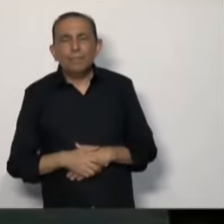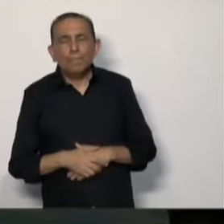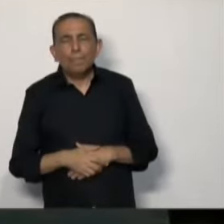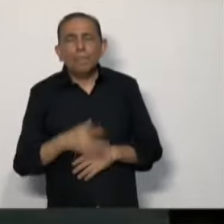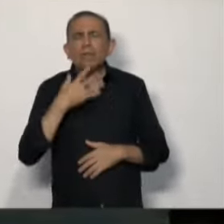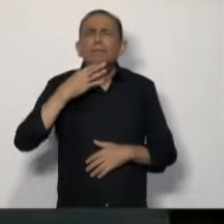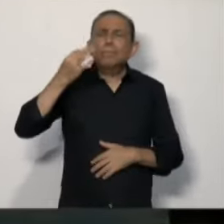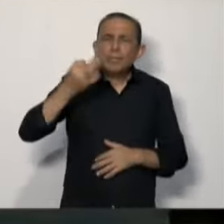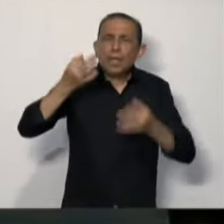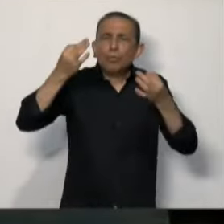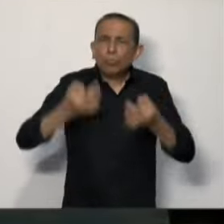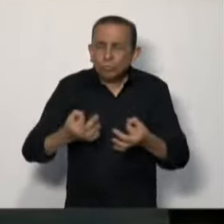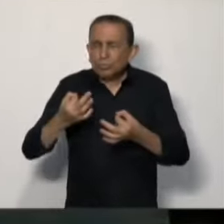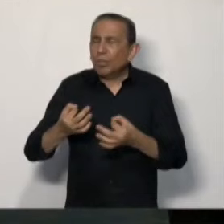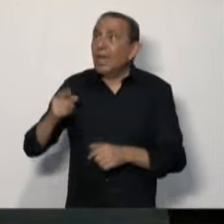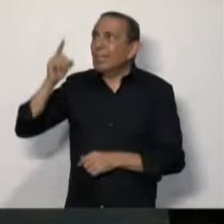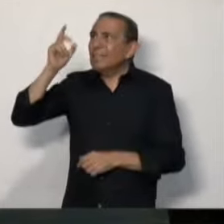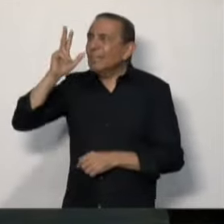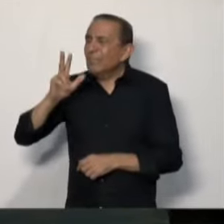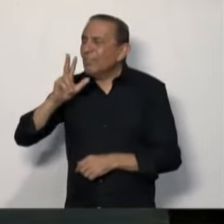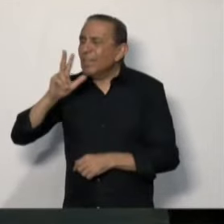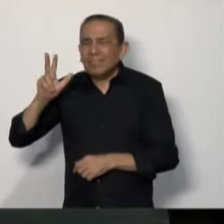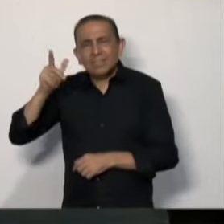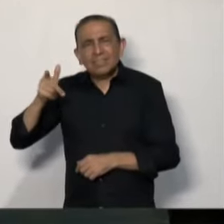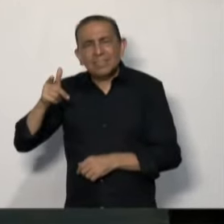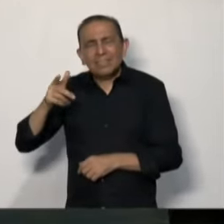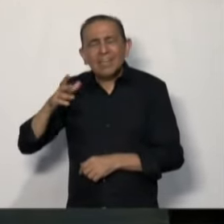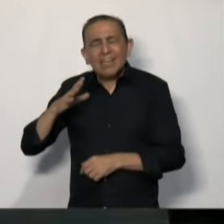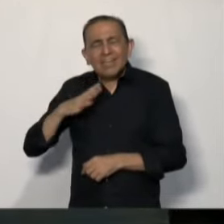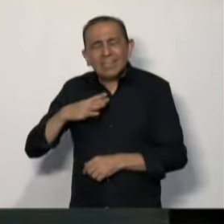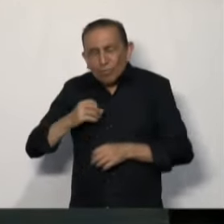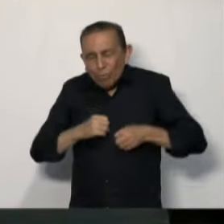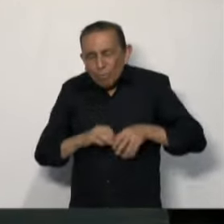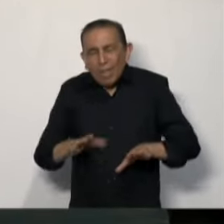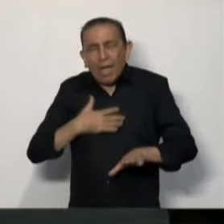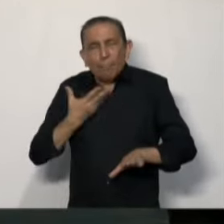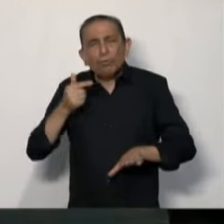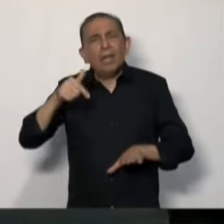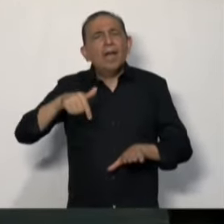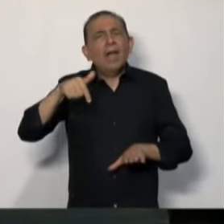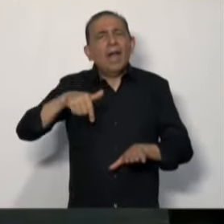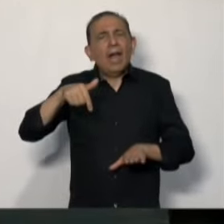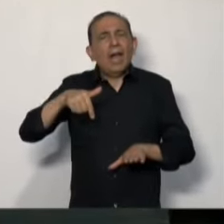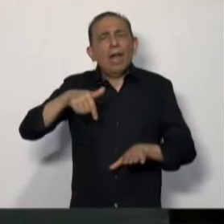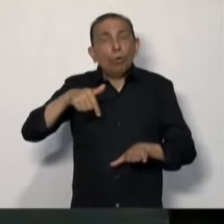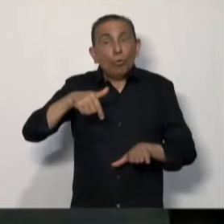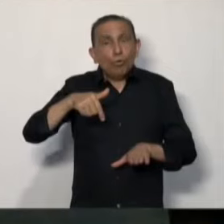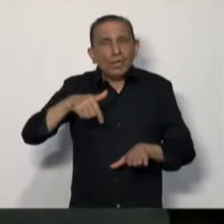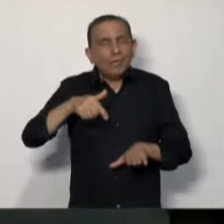En verdad es justo bendecir tu nombre, Padre rico en misericordia, ahora que en nuestro itinerario hacia la luz